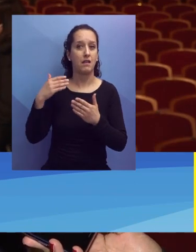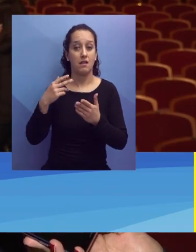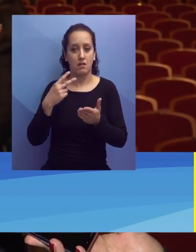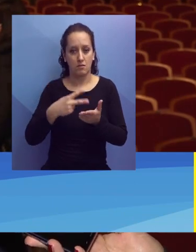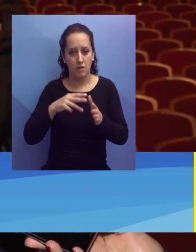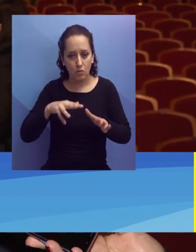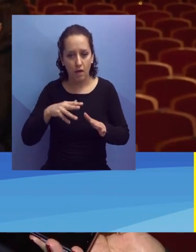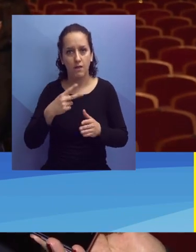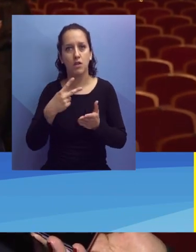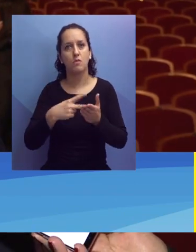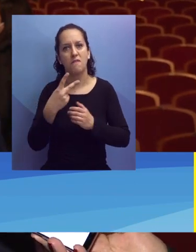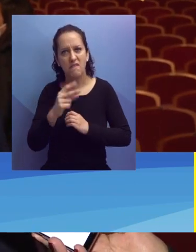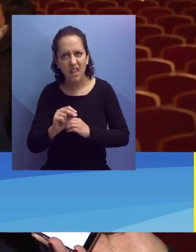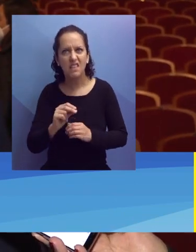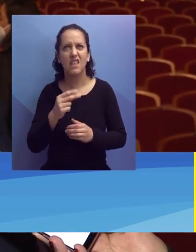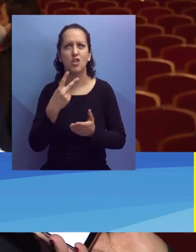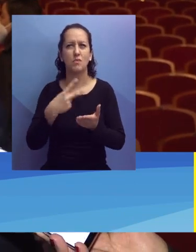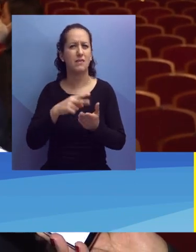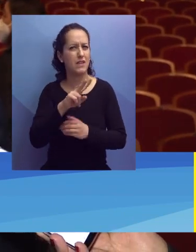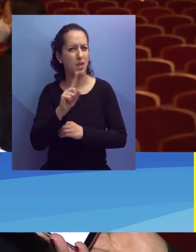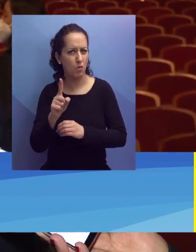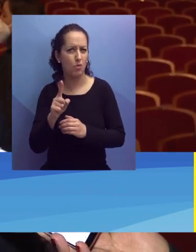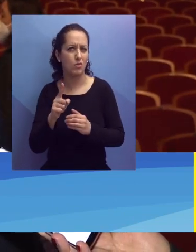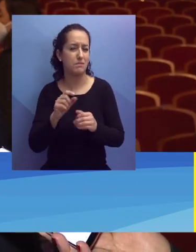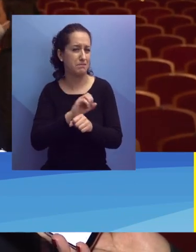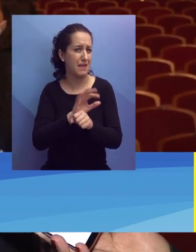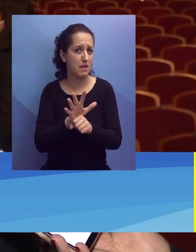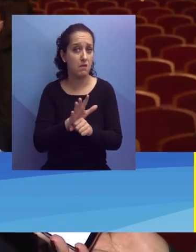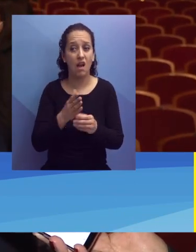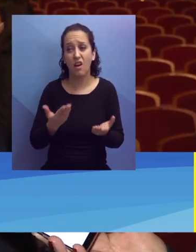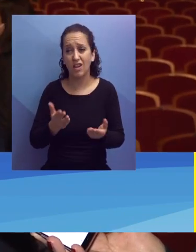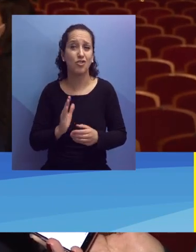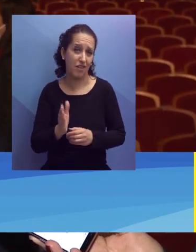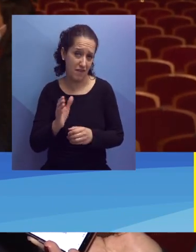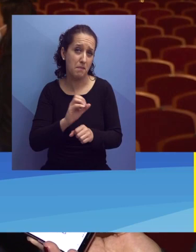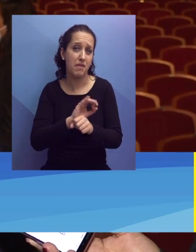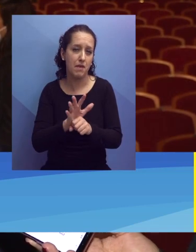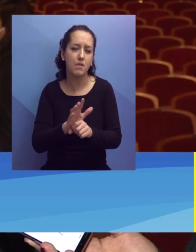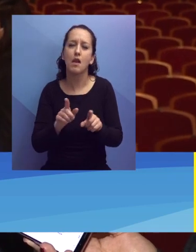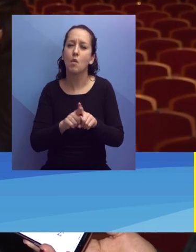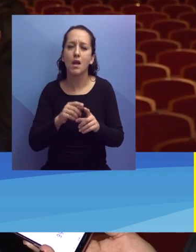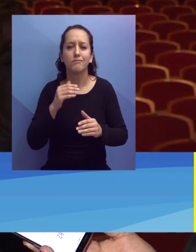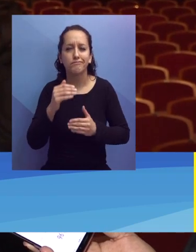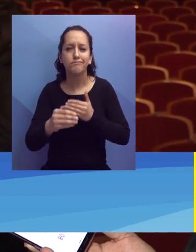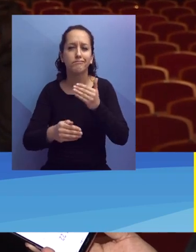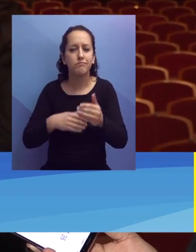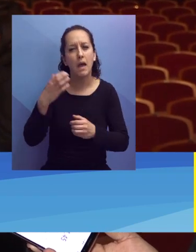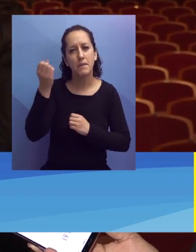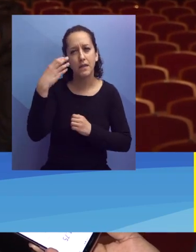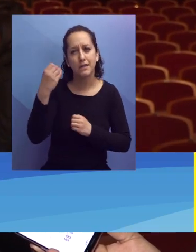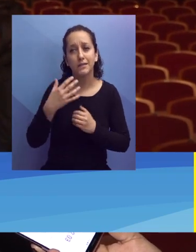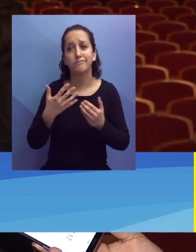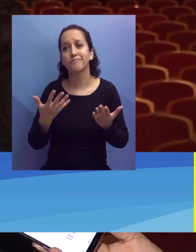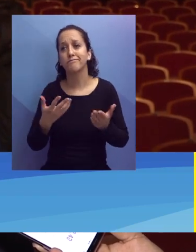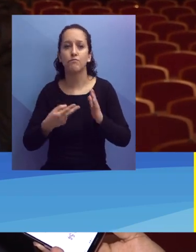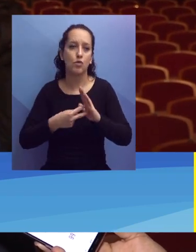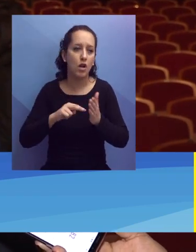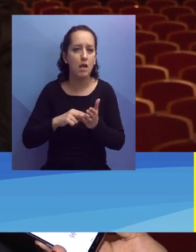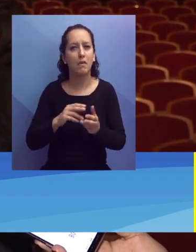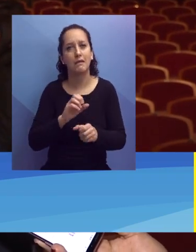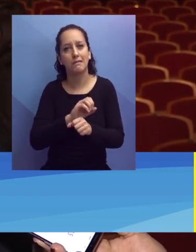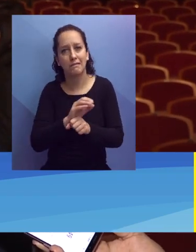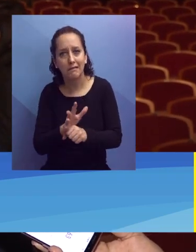2020, 2021, en plena pandemia, aunque todavía continuamos en esta pandemia, pero todos los días hemos ido aprendiendo y a pesar de eso, de la emergencia